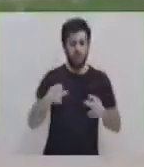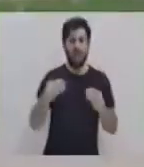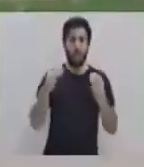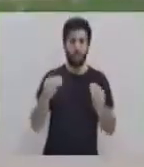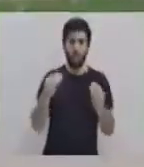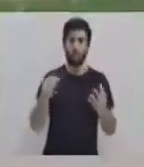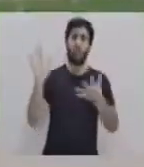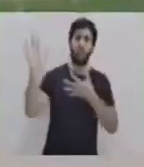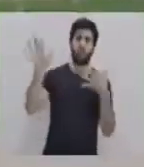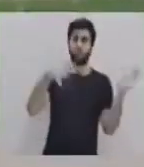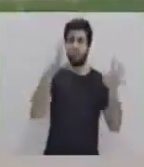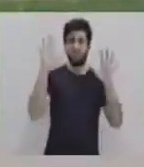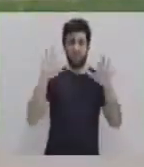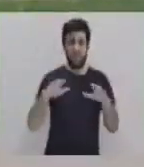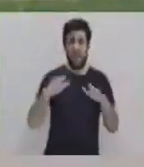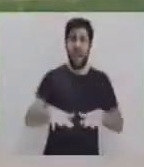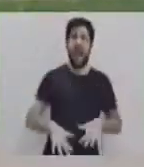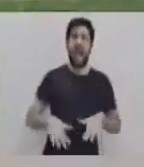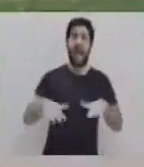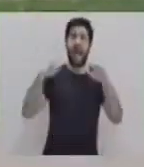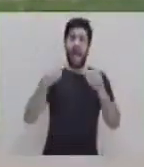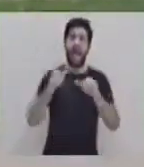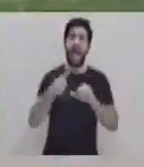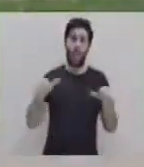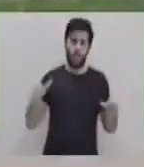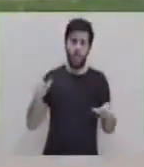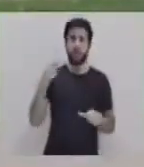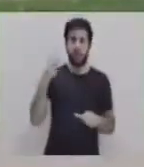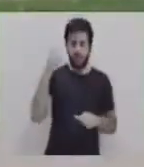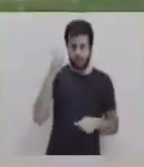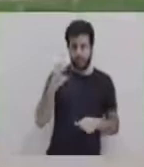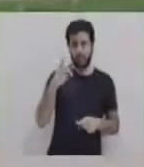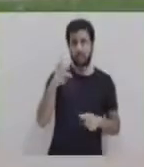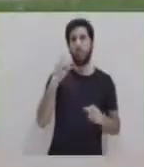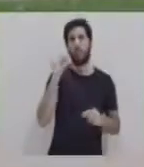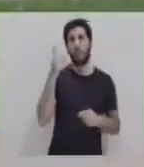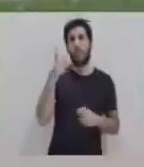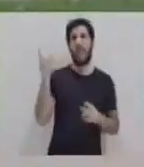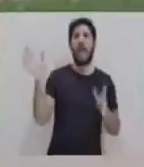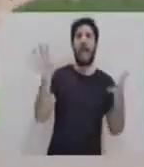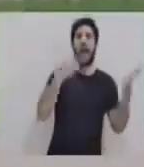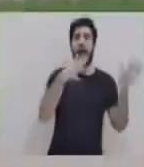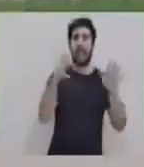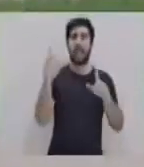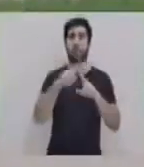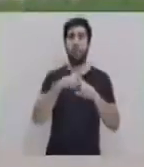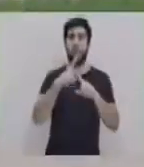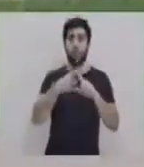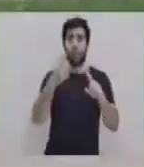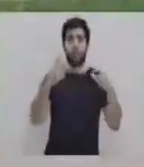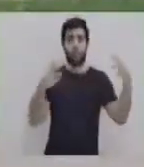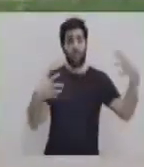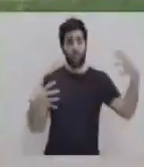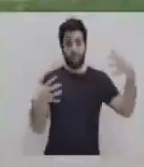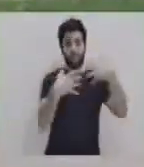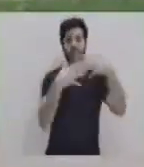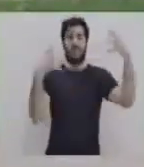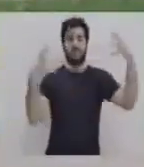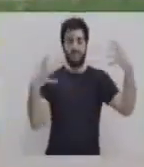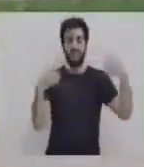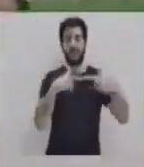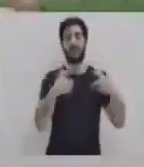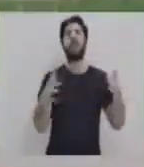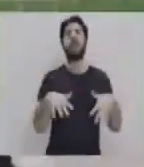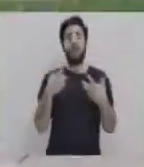lluvia, tormentas tropicales y demás, porque todas esas corrientes de aire cuando chocan en el océano lo que